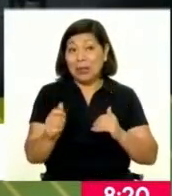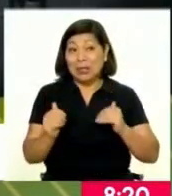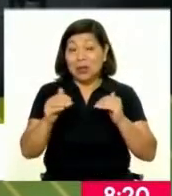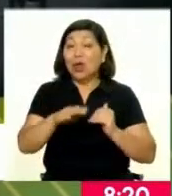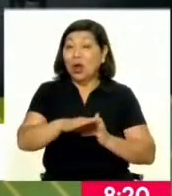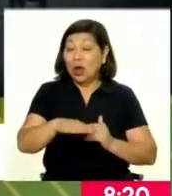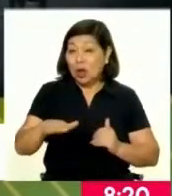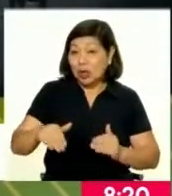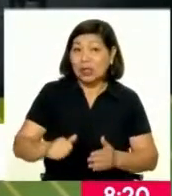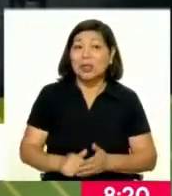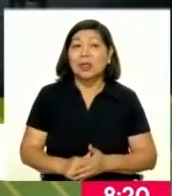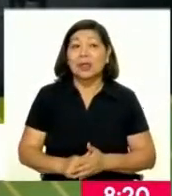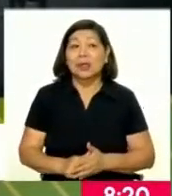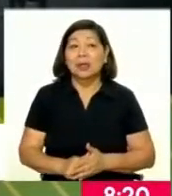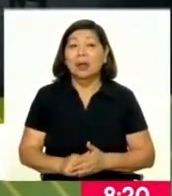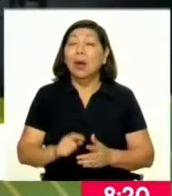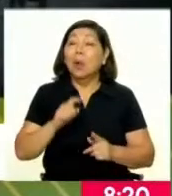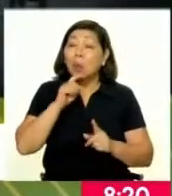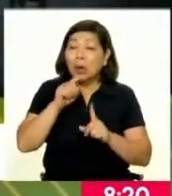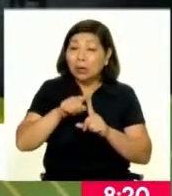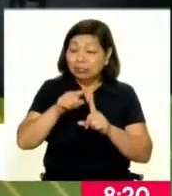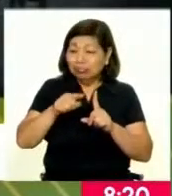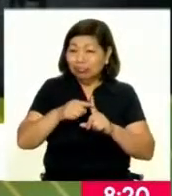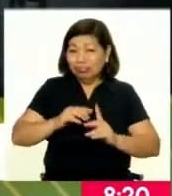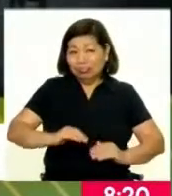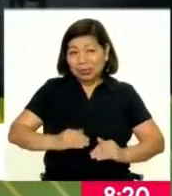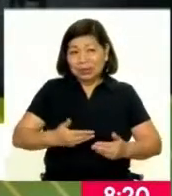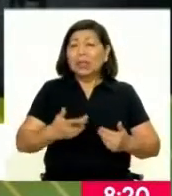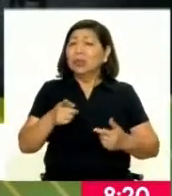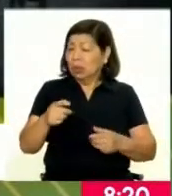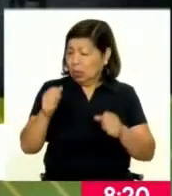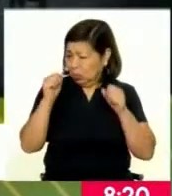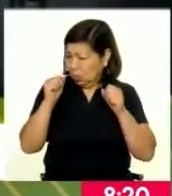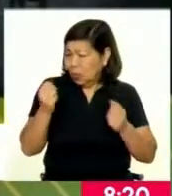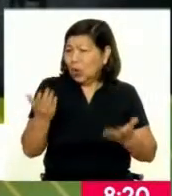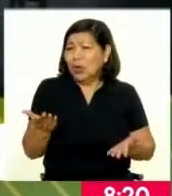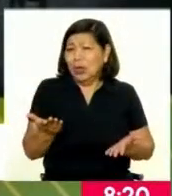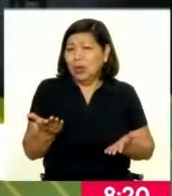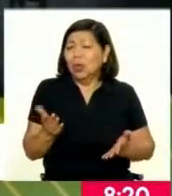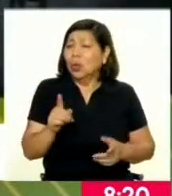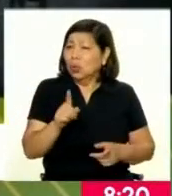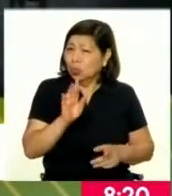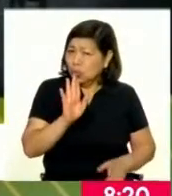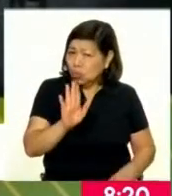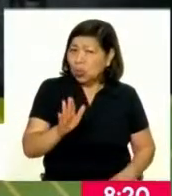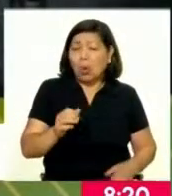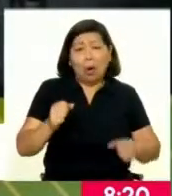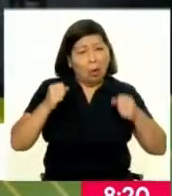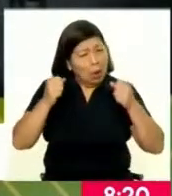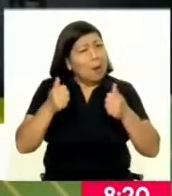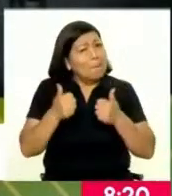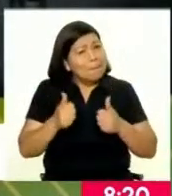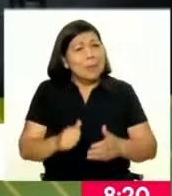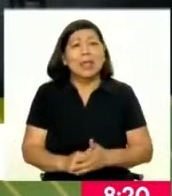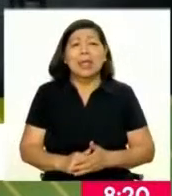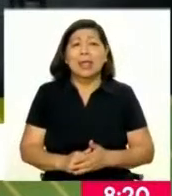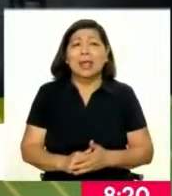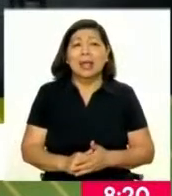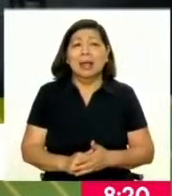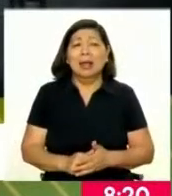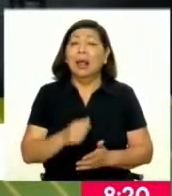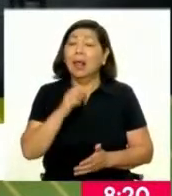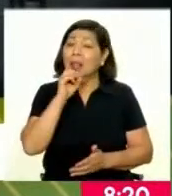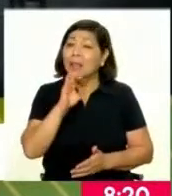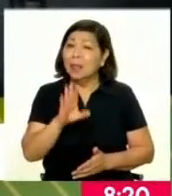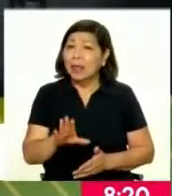los niños, ¿no?, mujeres embarazadas, que si bien es cierto, tienen el derecho, ¿no?, a ejercer la protesta, sin embargo, los